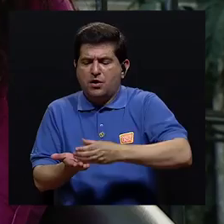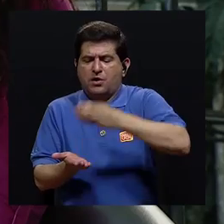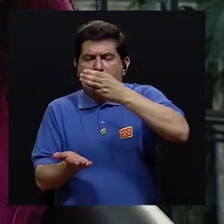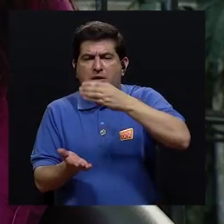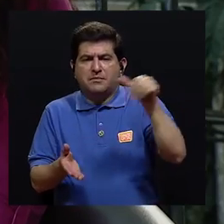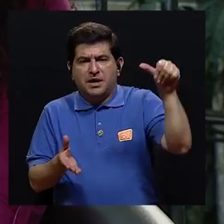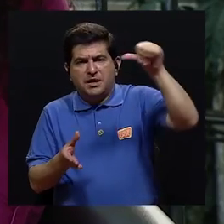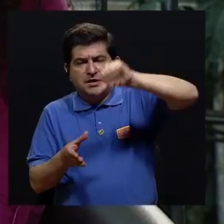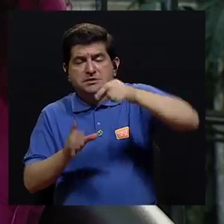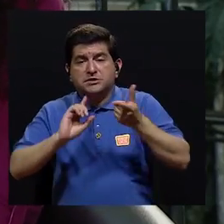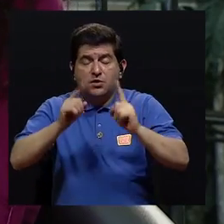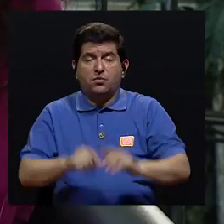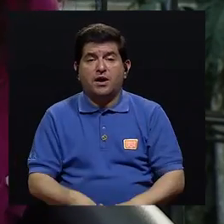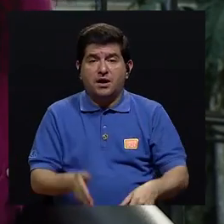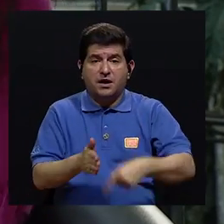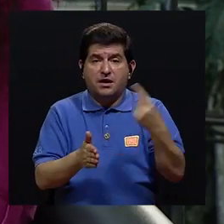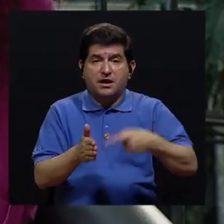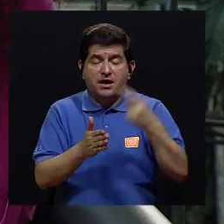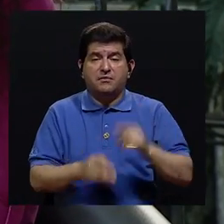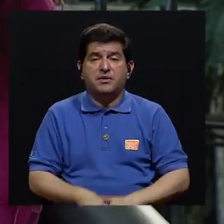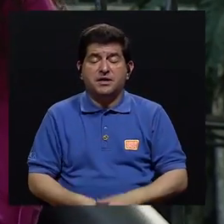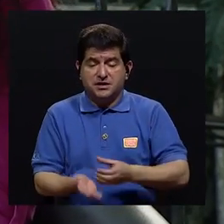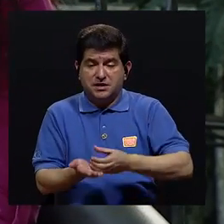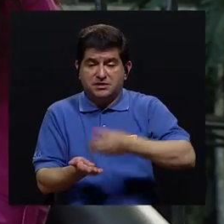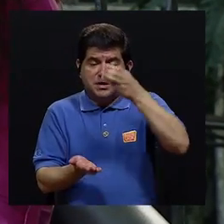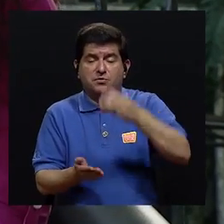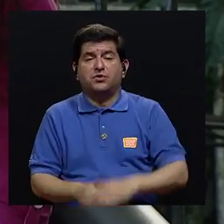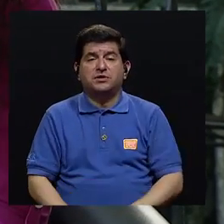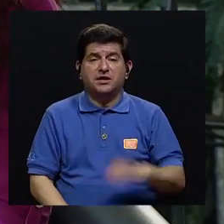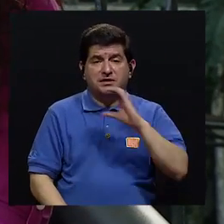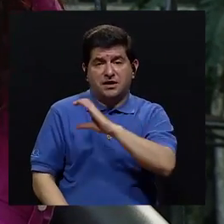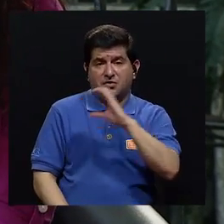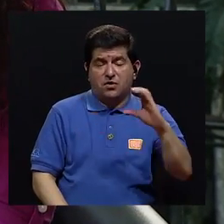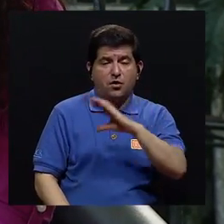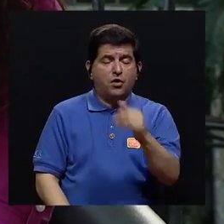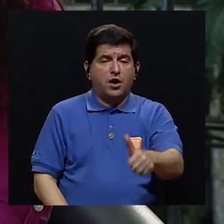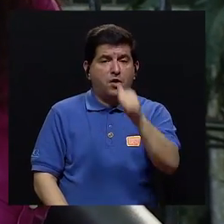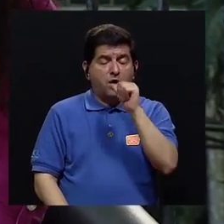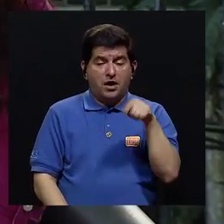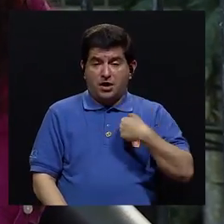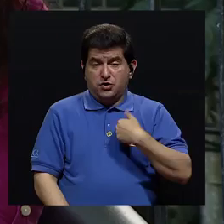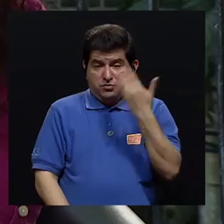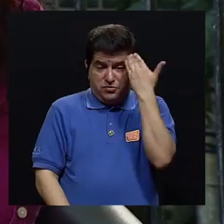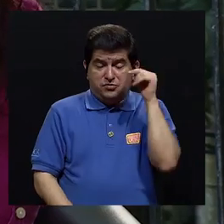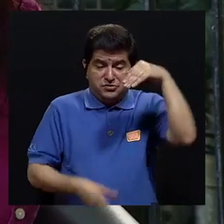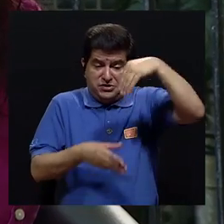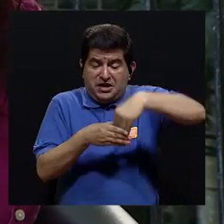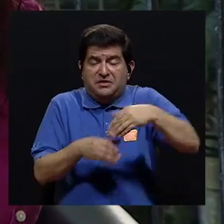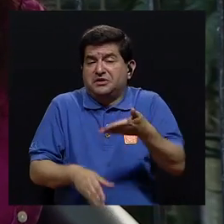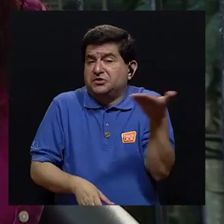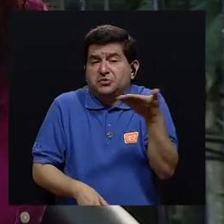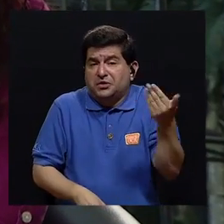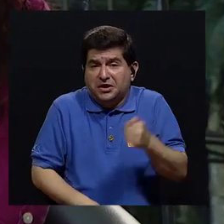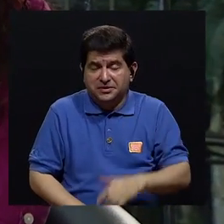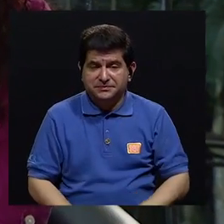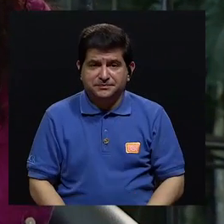que colocarlos. A veces utilizo una botella de Coca-Cola, una botella de agua y no sé qué es la sustancia que tengo